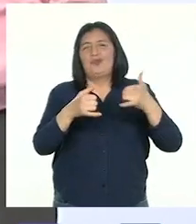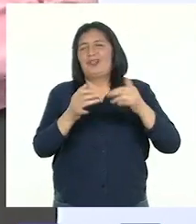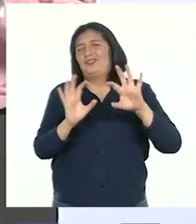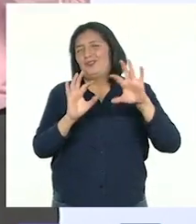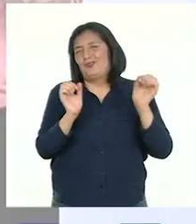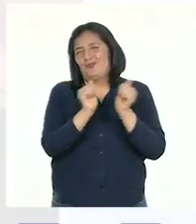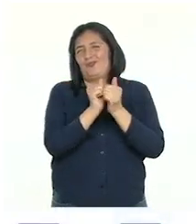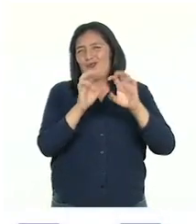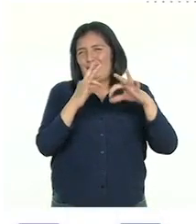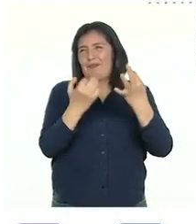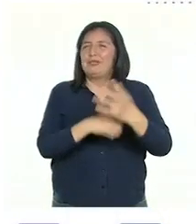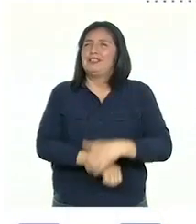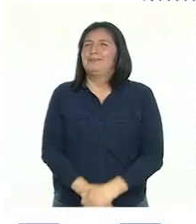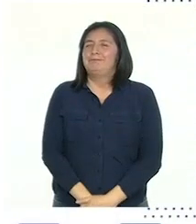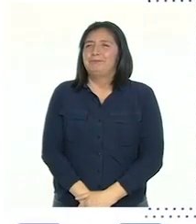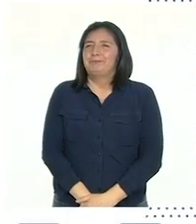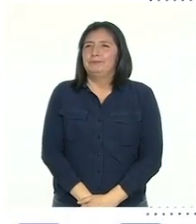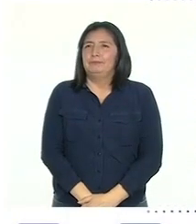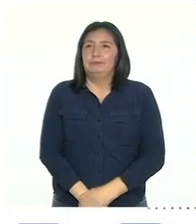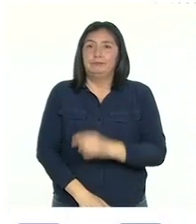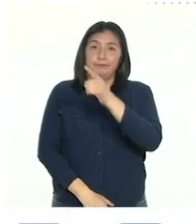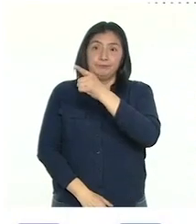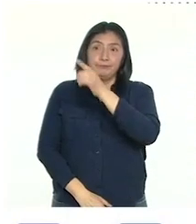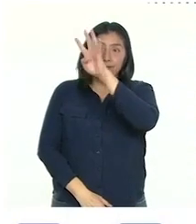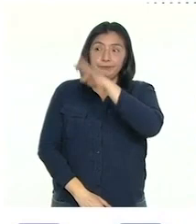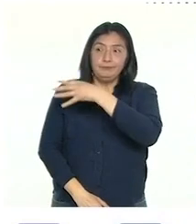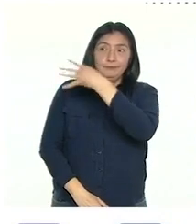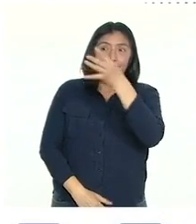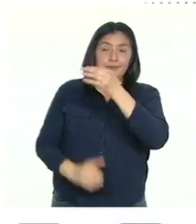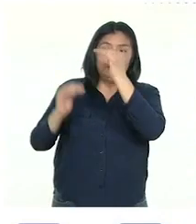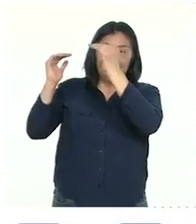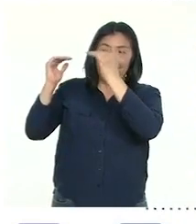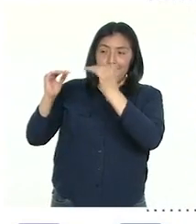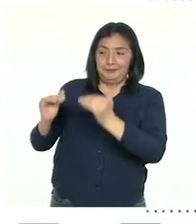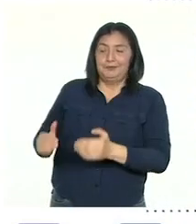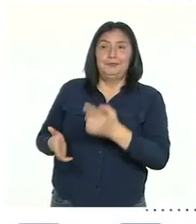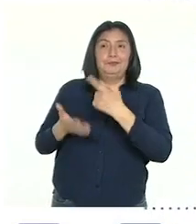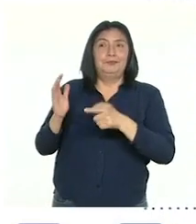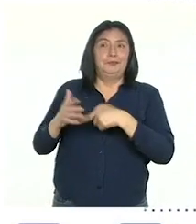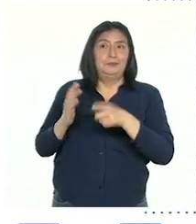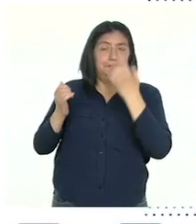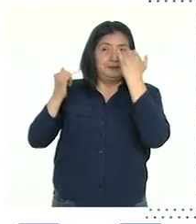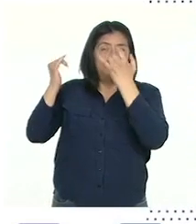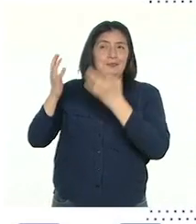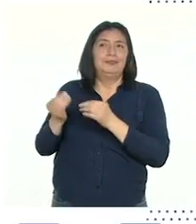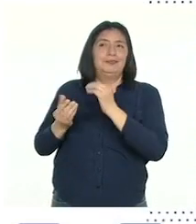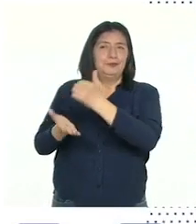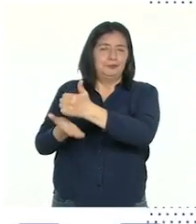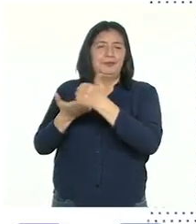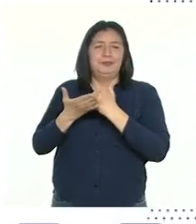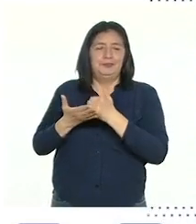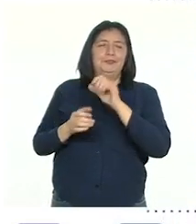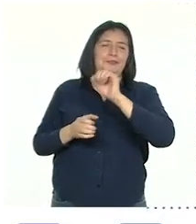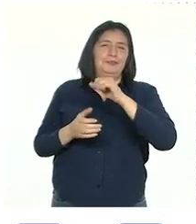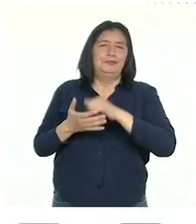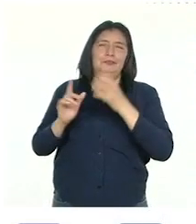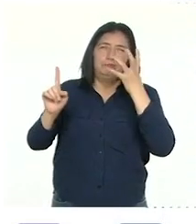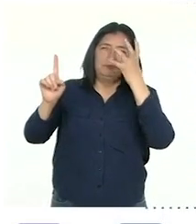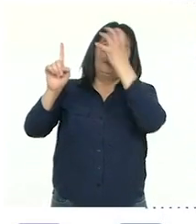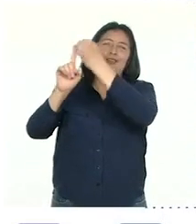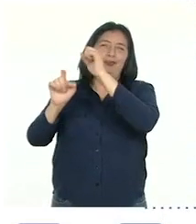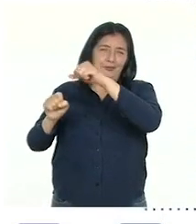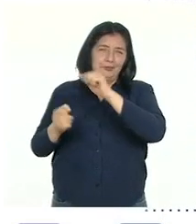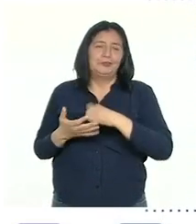en familia. En este cuadro he organizado las actividades propuestas que nos ayudarán en el logro de nuestro